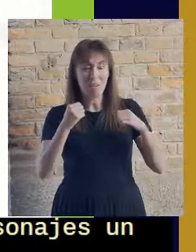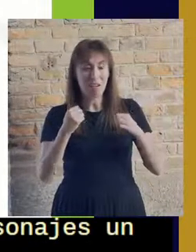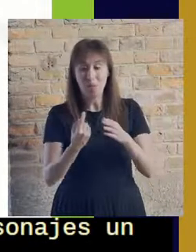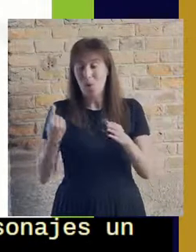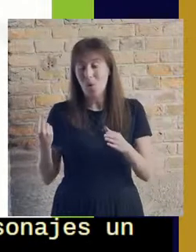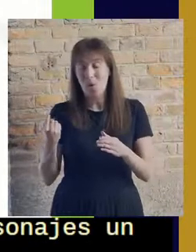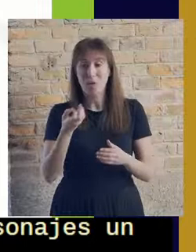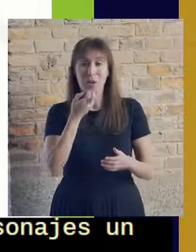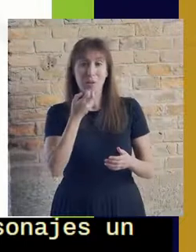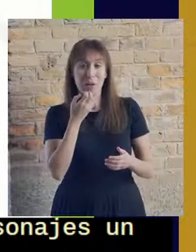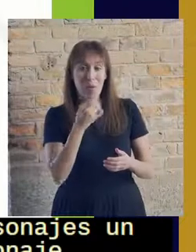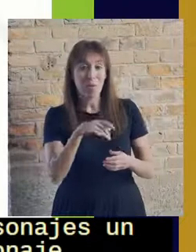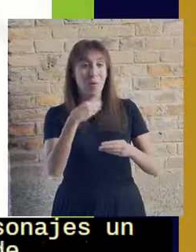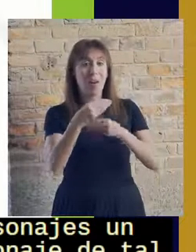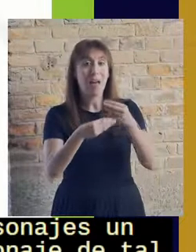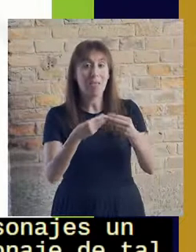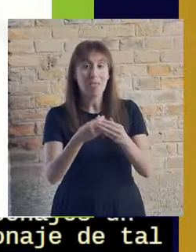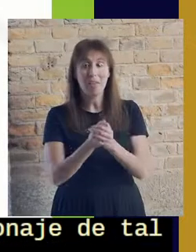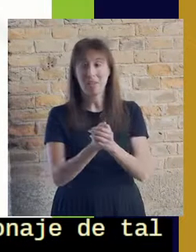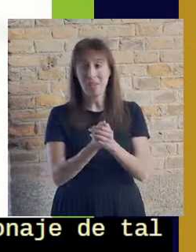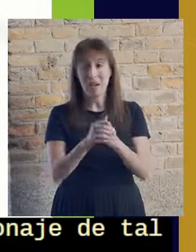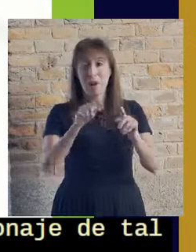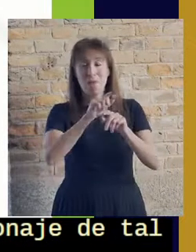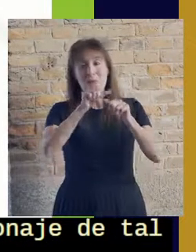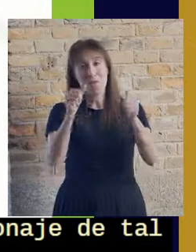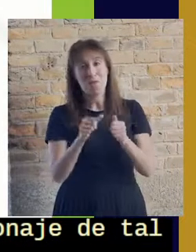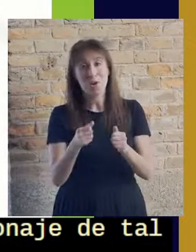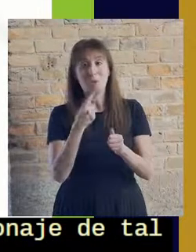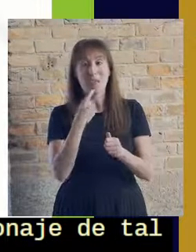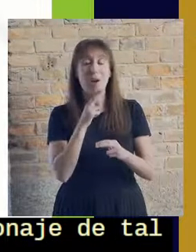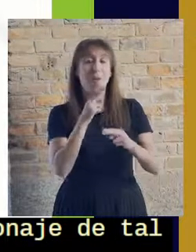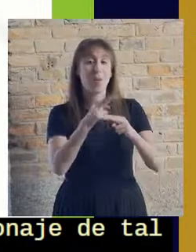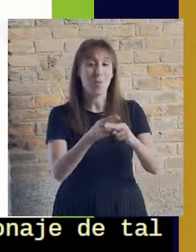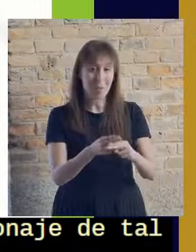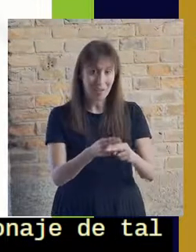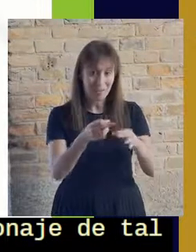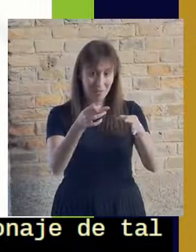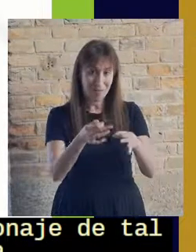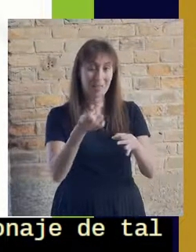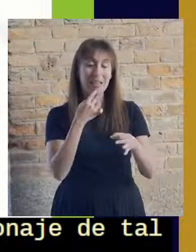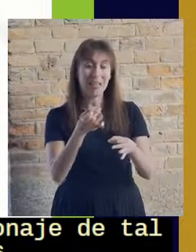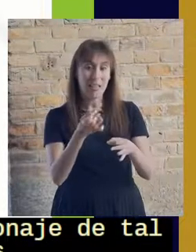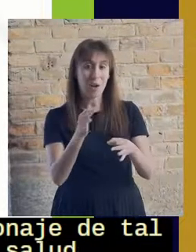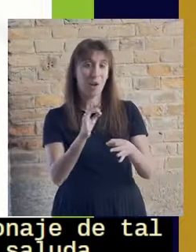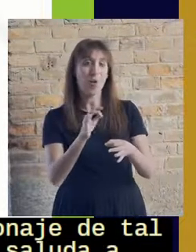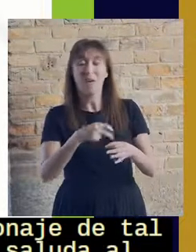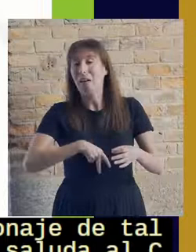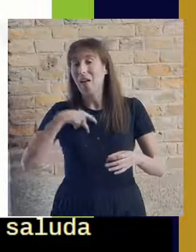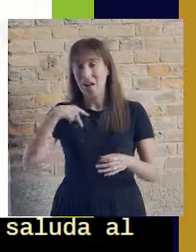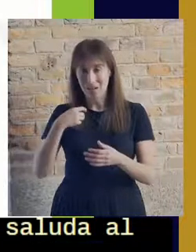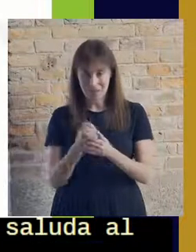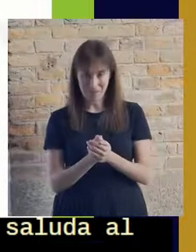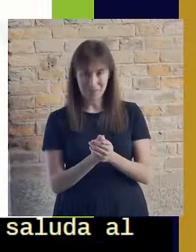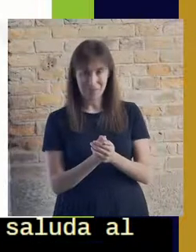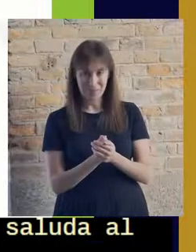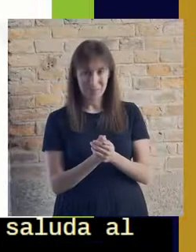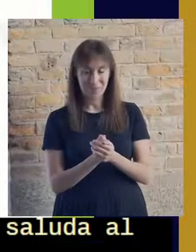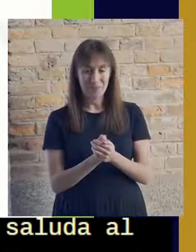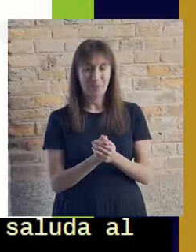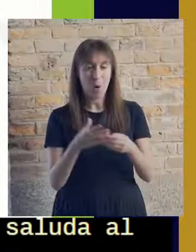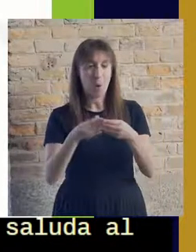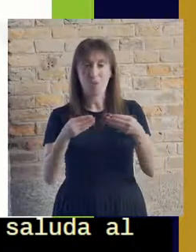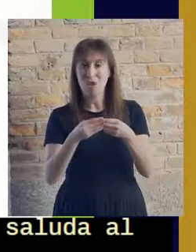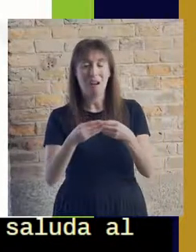fulanito hace tal o el personaje de tal si todavía no se ha dicho el nombre el Romano saca Saluda al César vale los tres